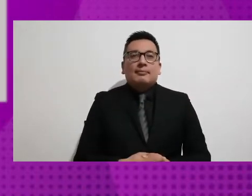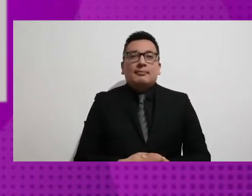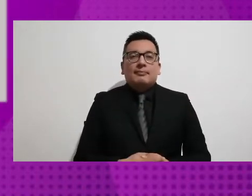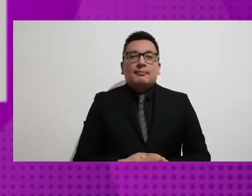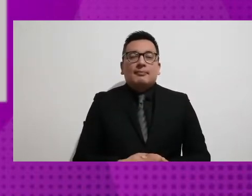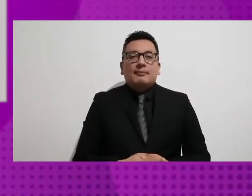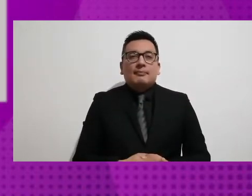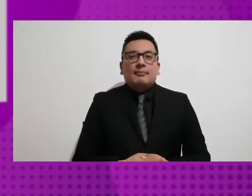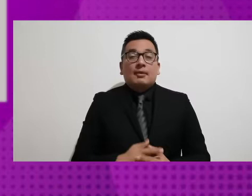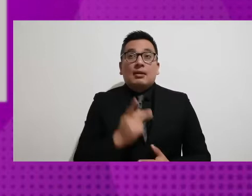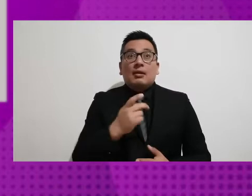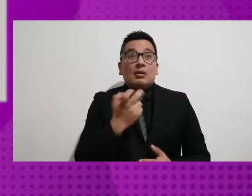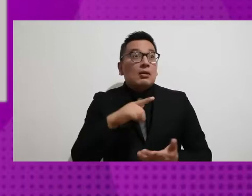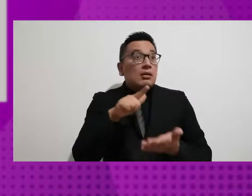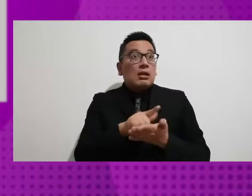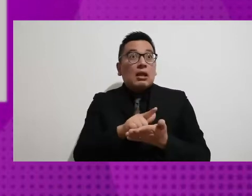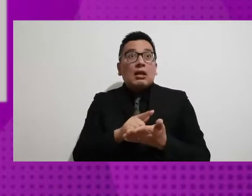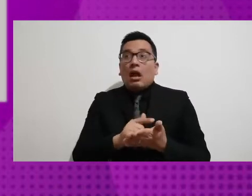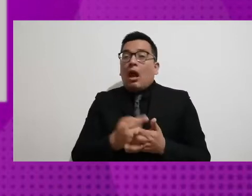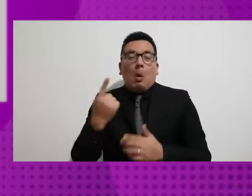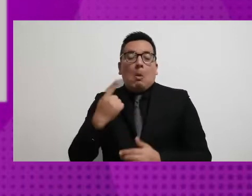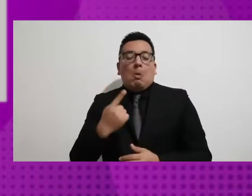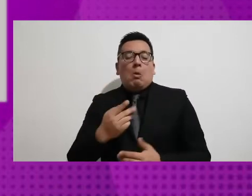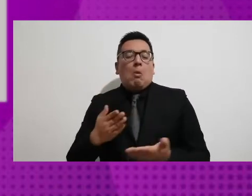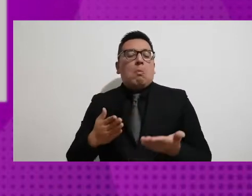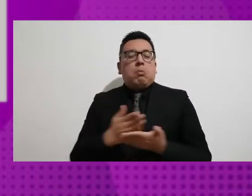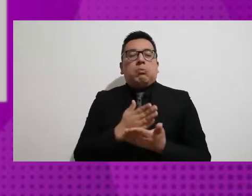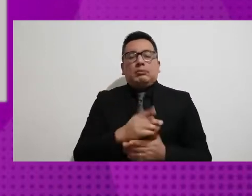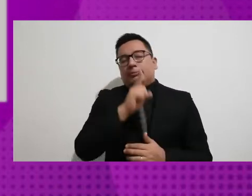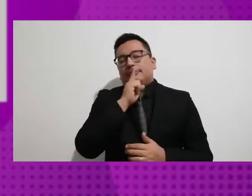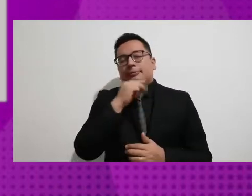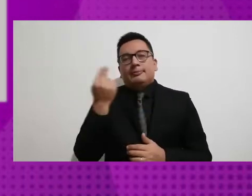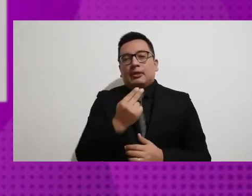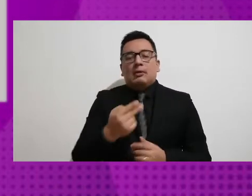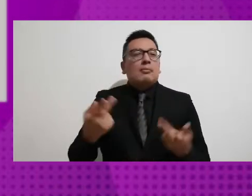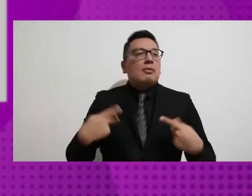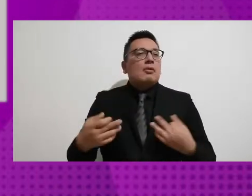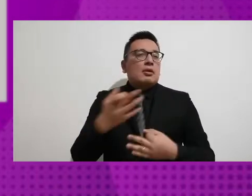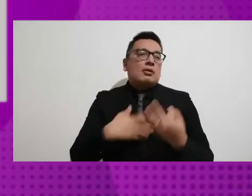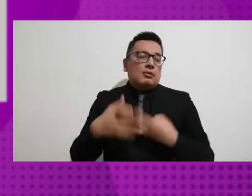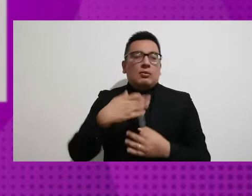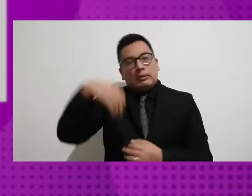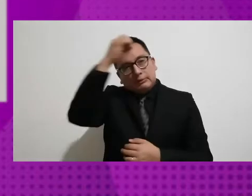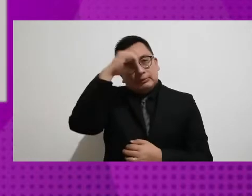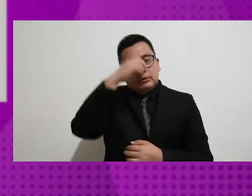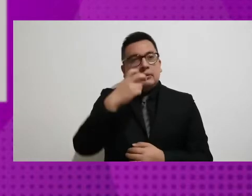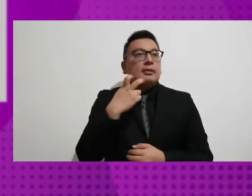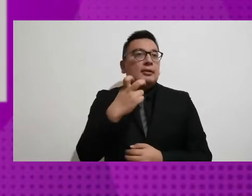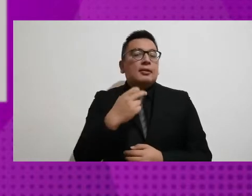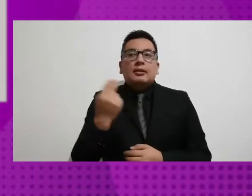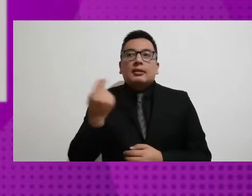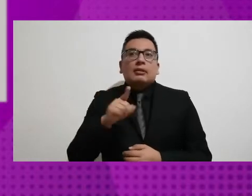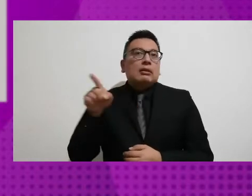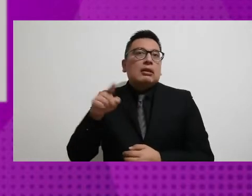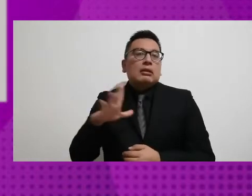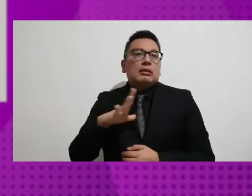de provenir de la voluntad popular, ¿sí? Es decir, hay todo un sistema para que los constituyentes